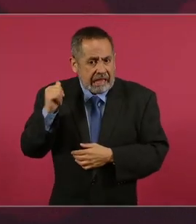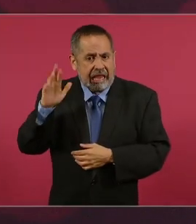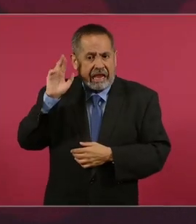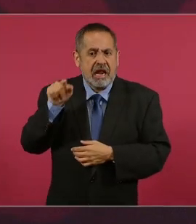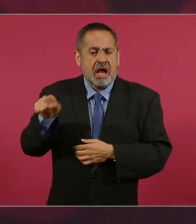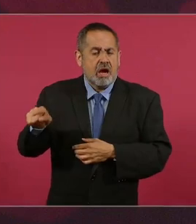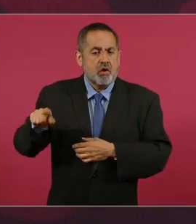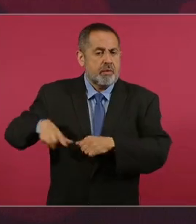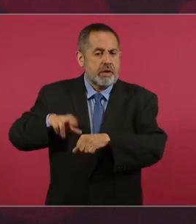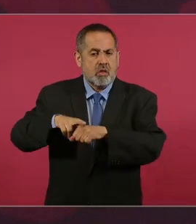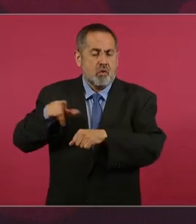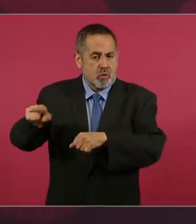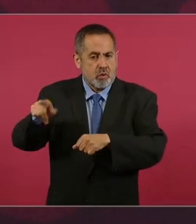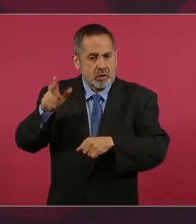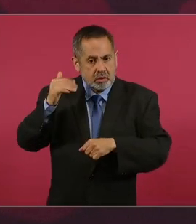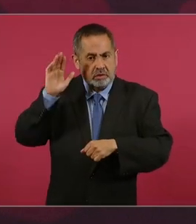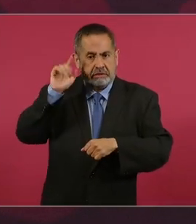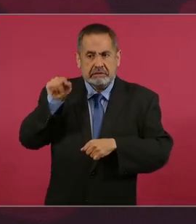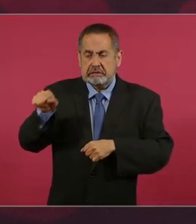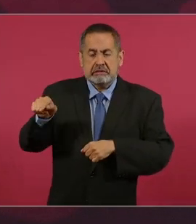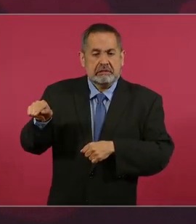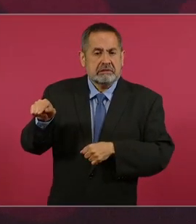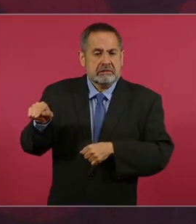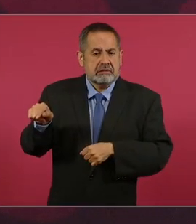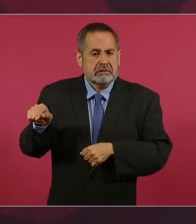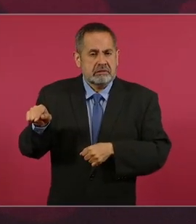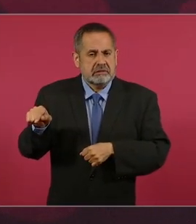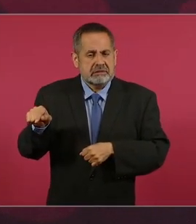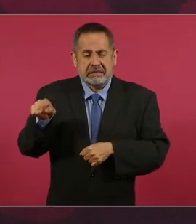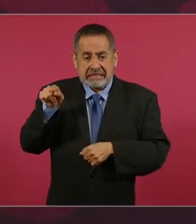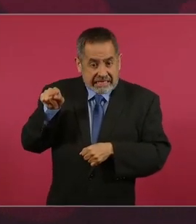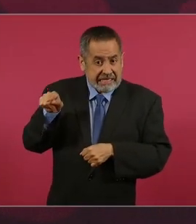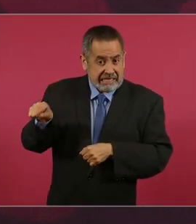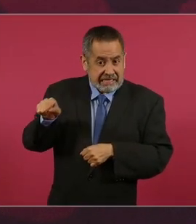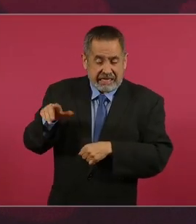de los mexicanos de los últimos tiempos que más